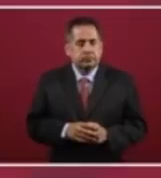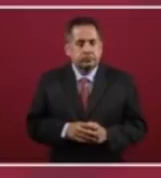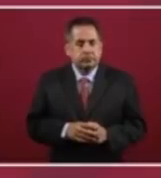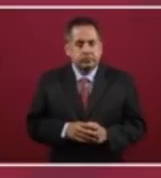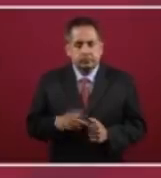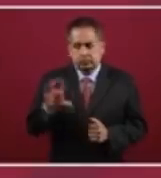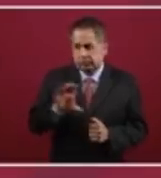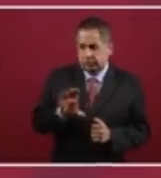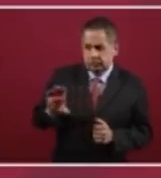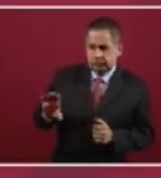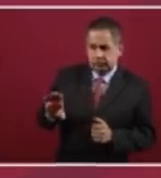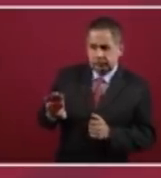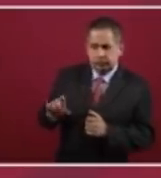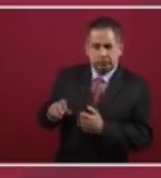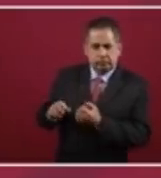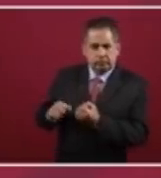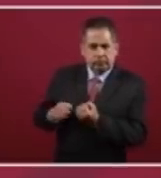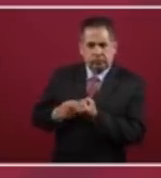solidez